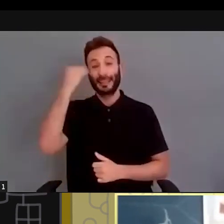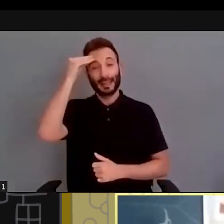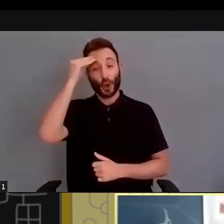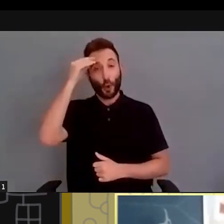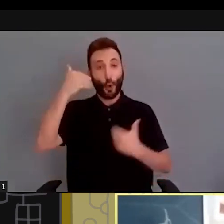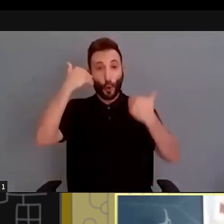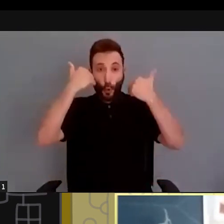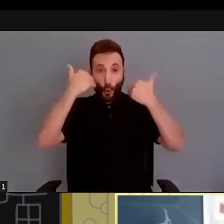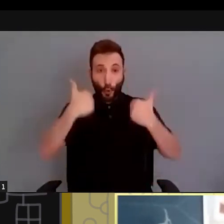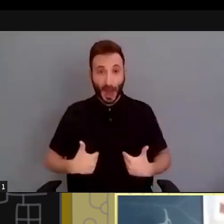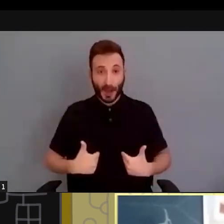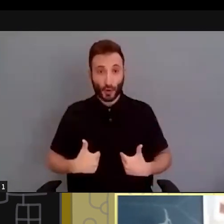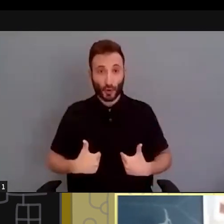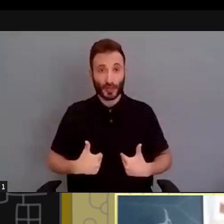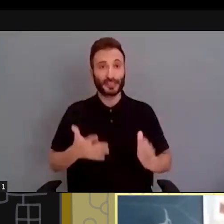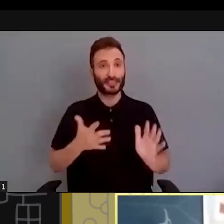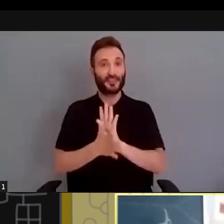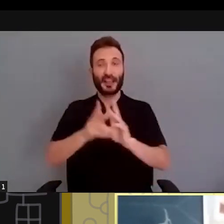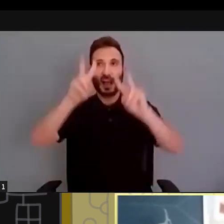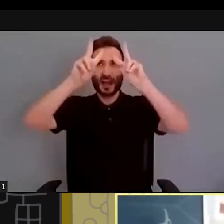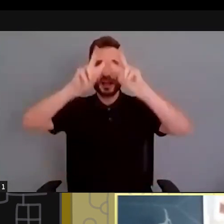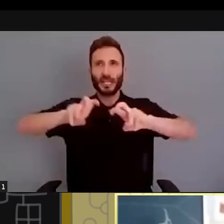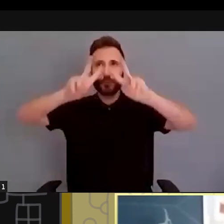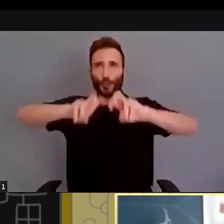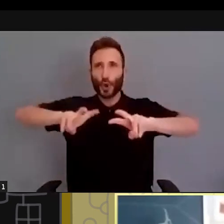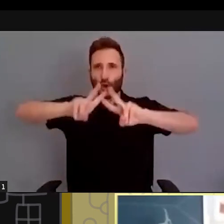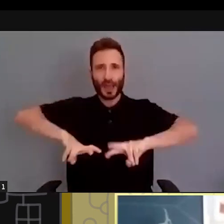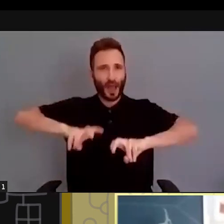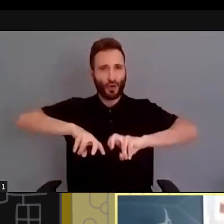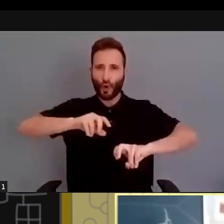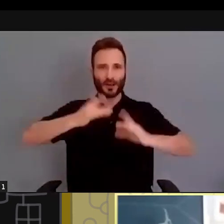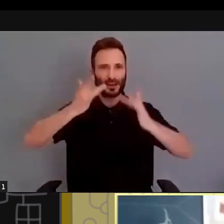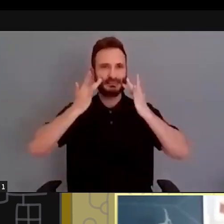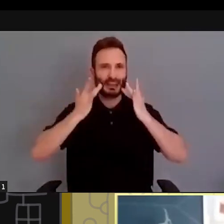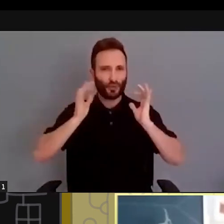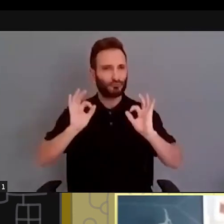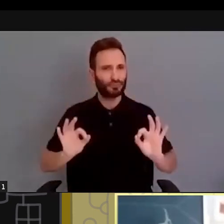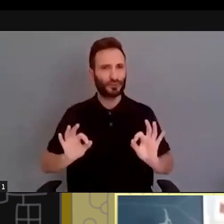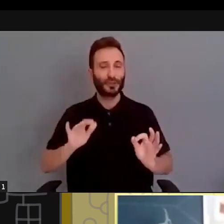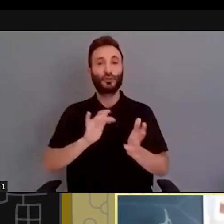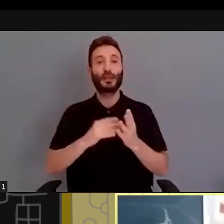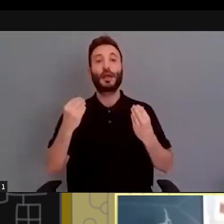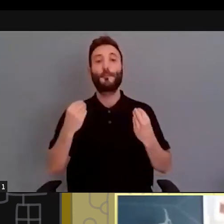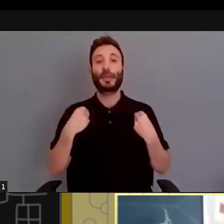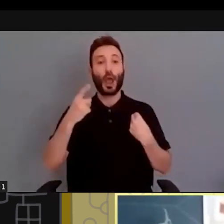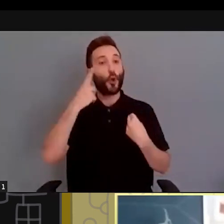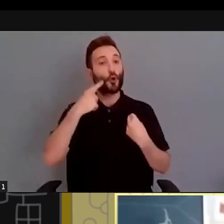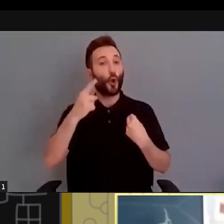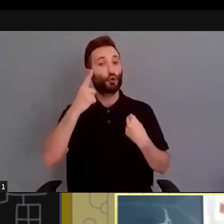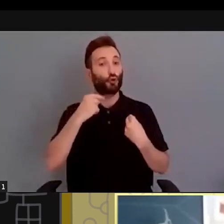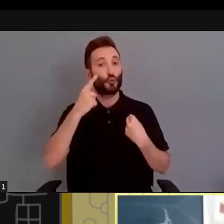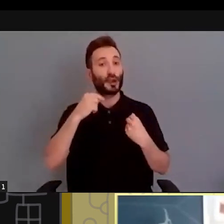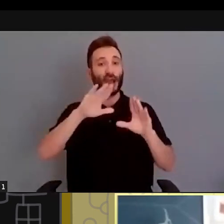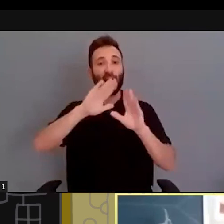un explorador nato y la vida consumista nos deja atadas a unas costumbres que la verdad no nos